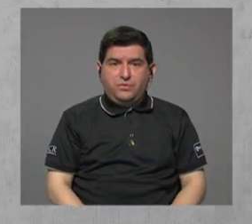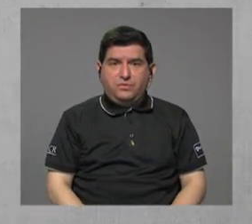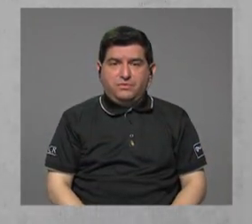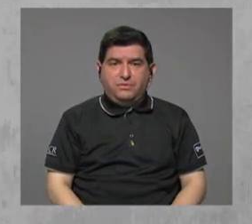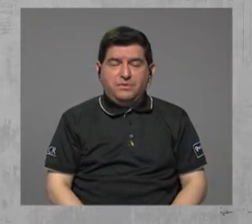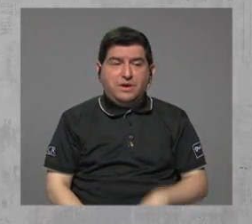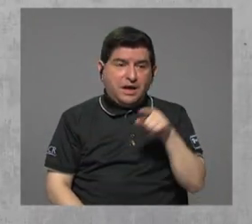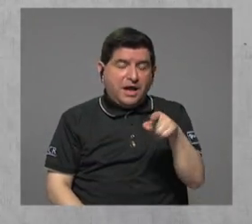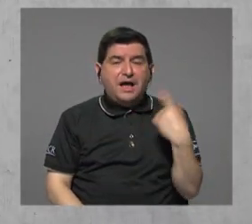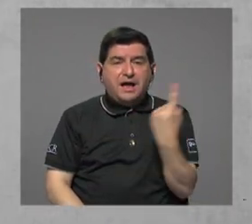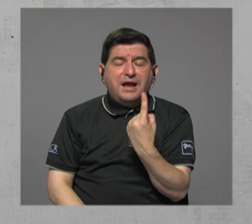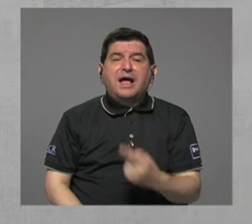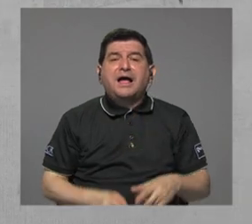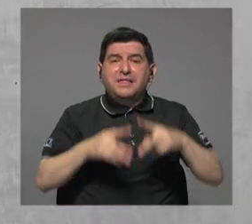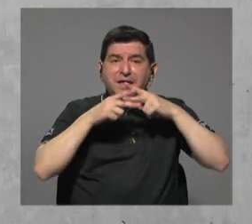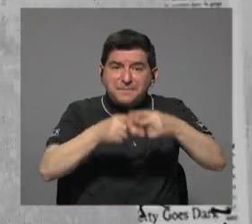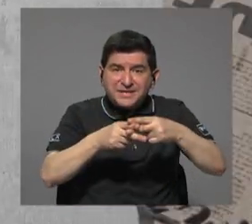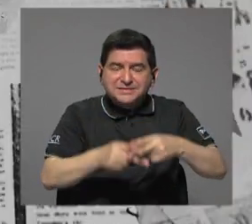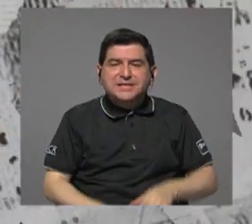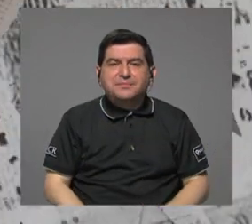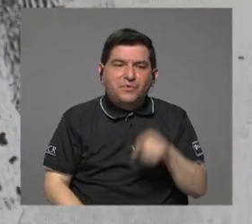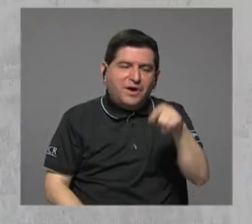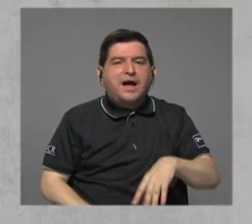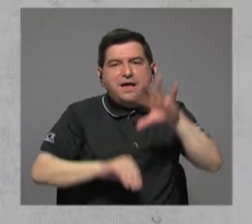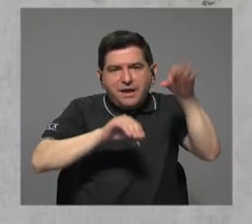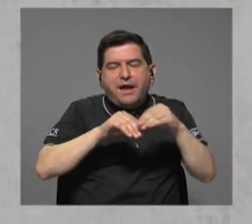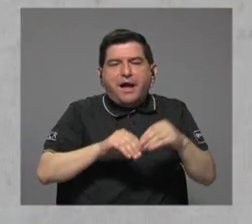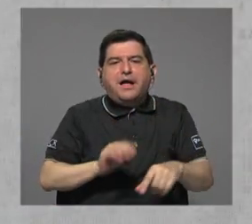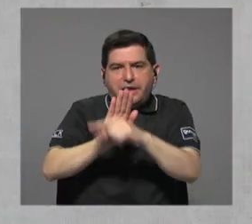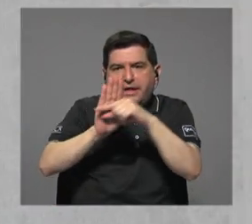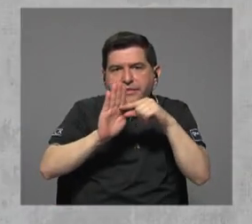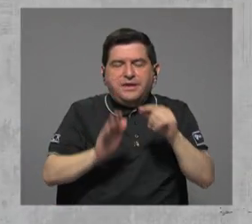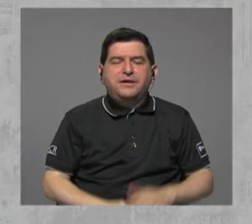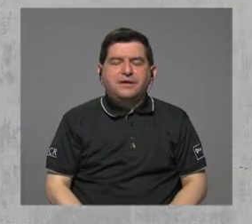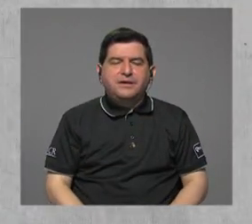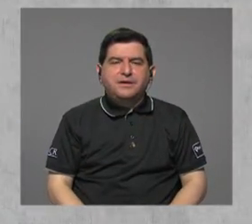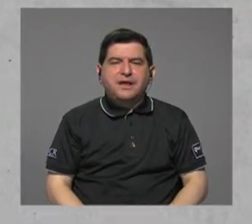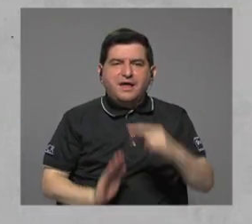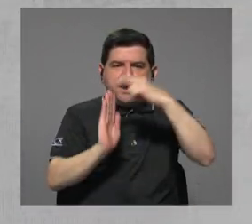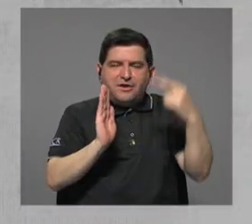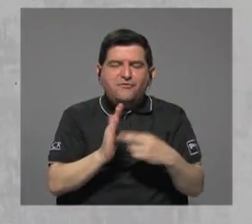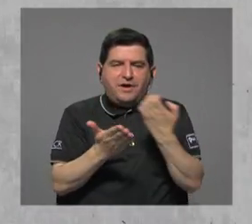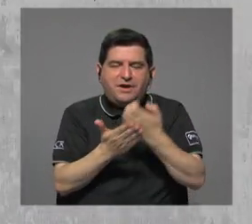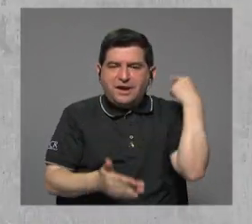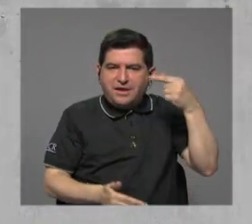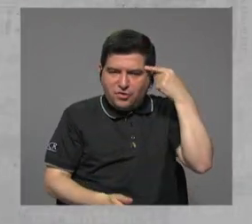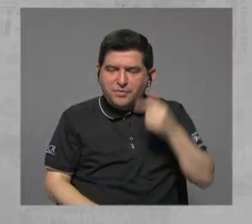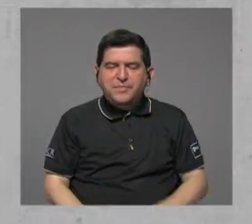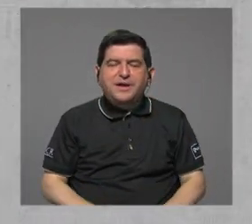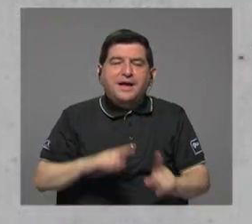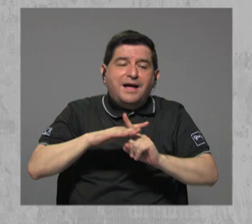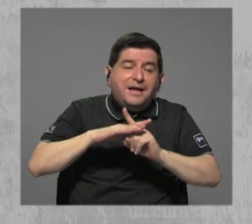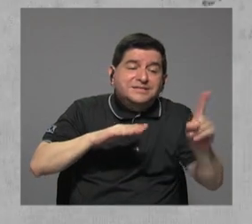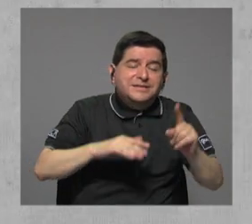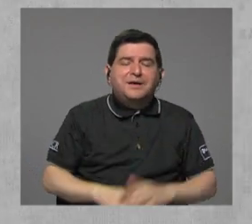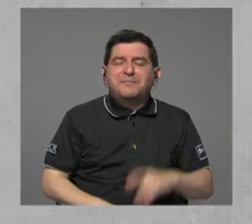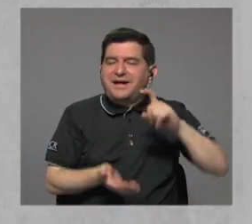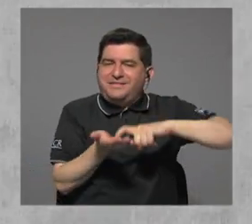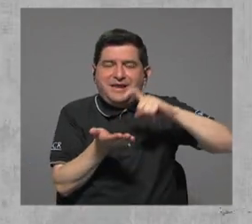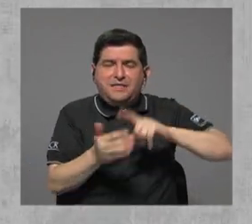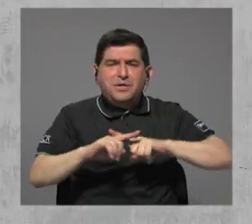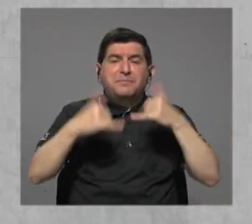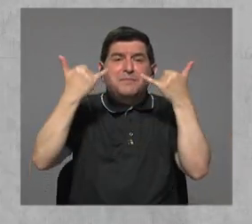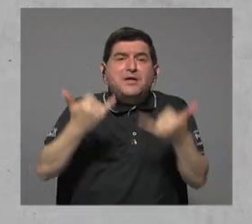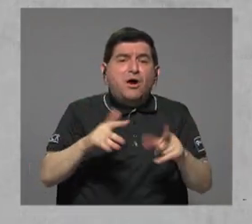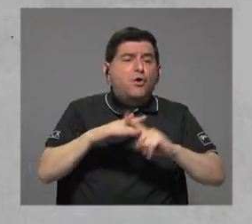éxitos de la prueba que mete la coletilla la regla fiscal fue una válvula de escape para el déficit ahora quien se